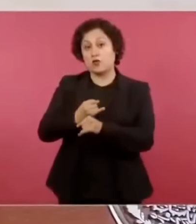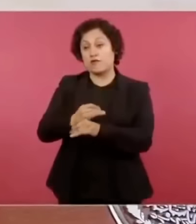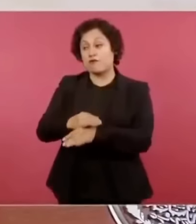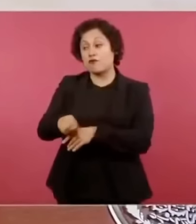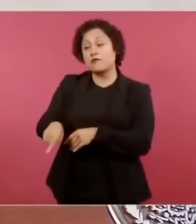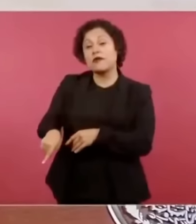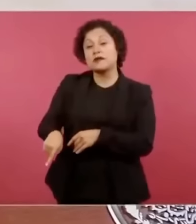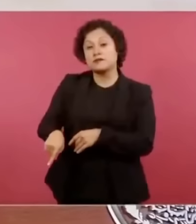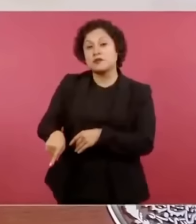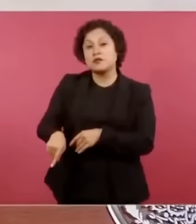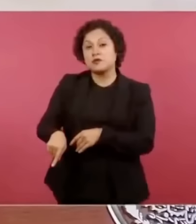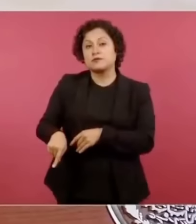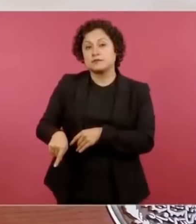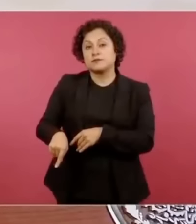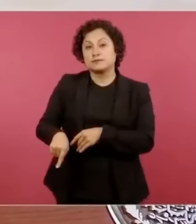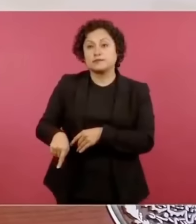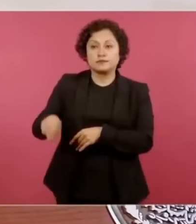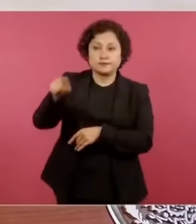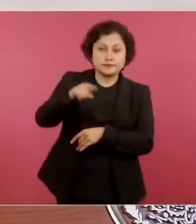fraude.